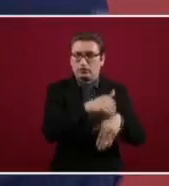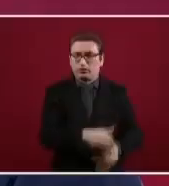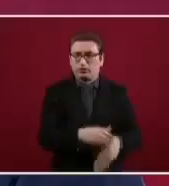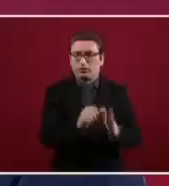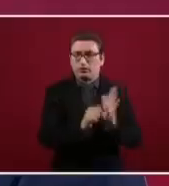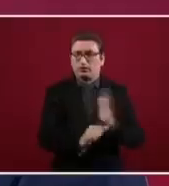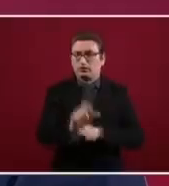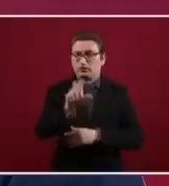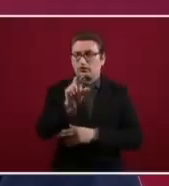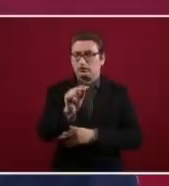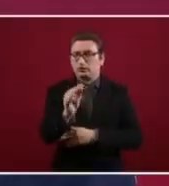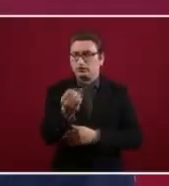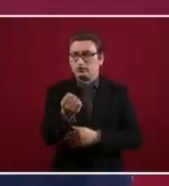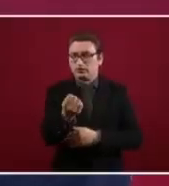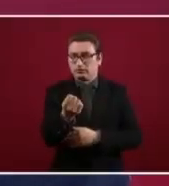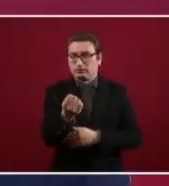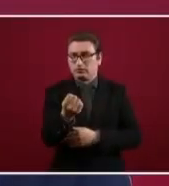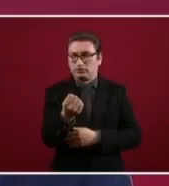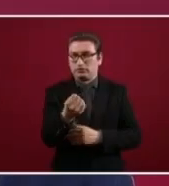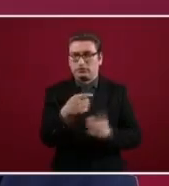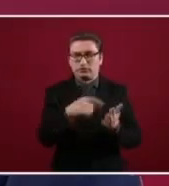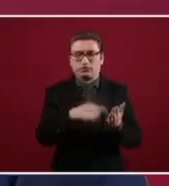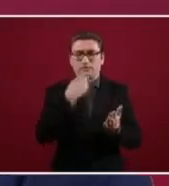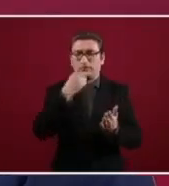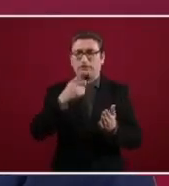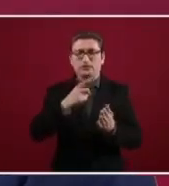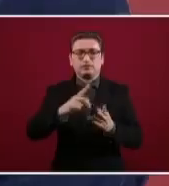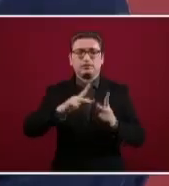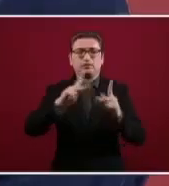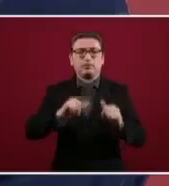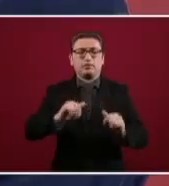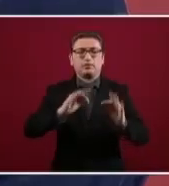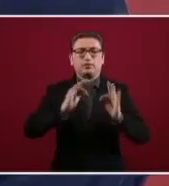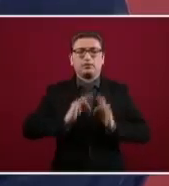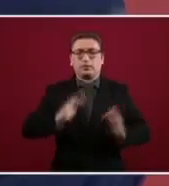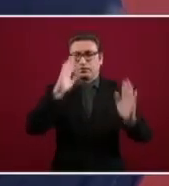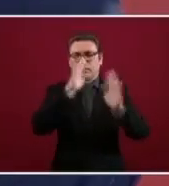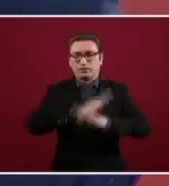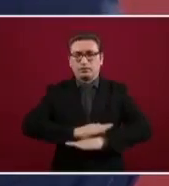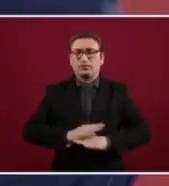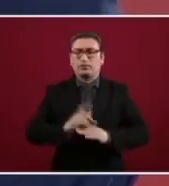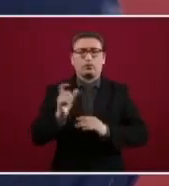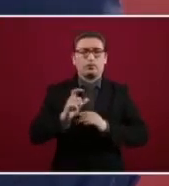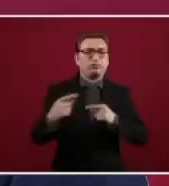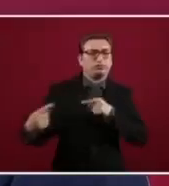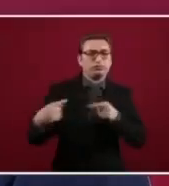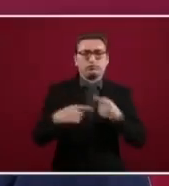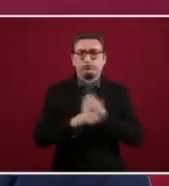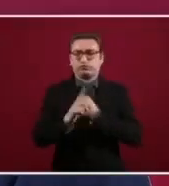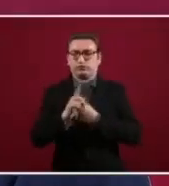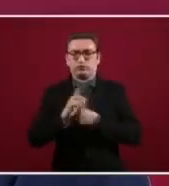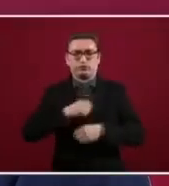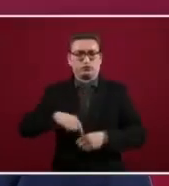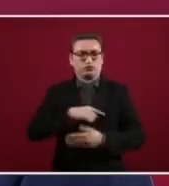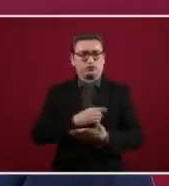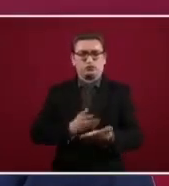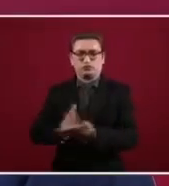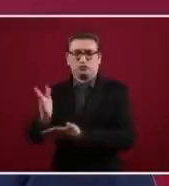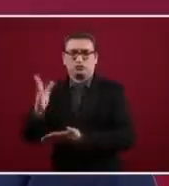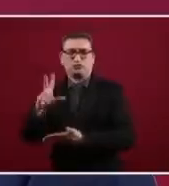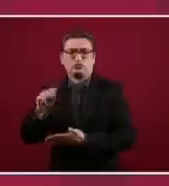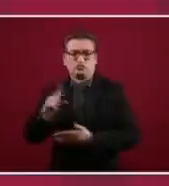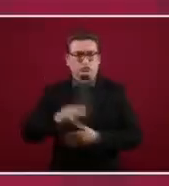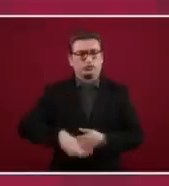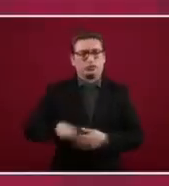artículo 89 solución pacífica de las controversias no intervención autodeterminación de los